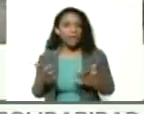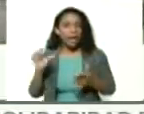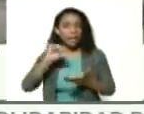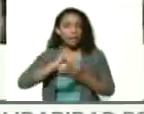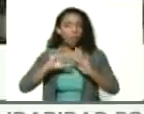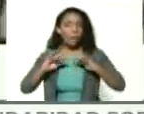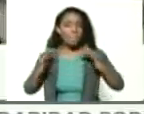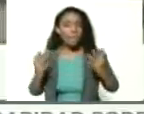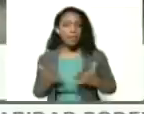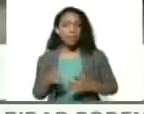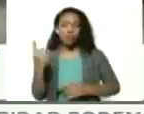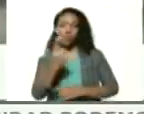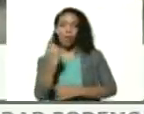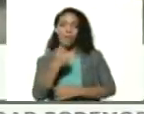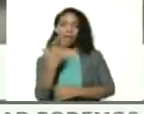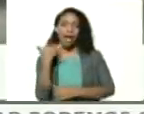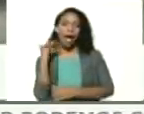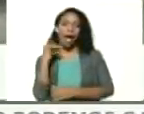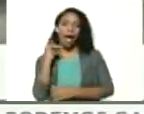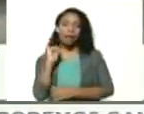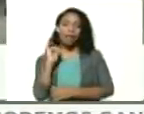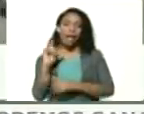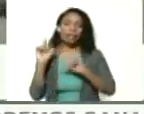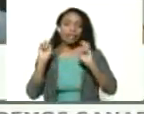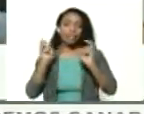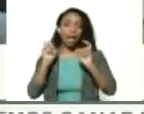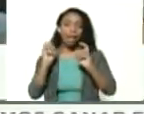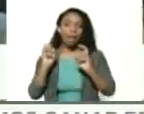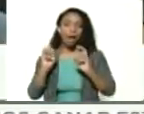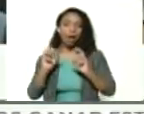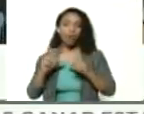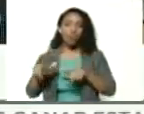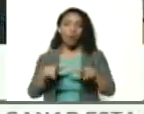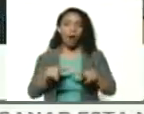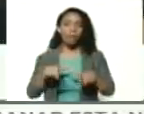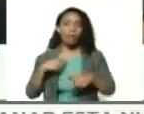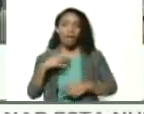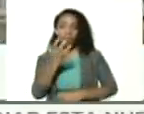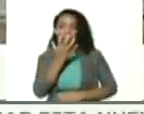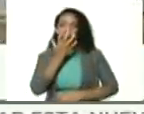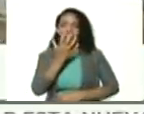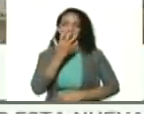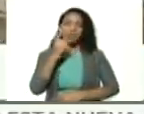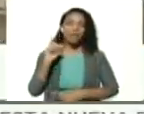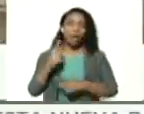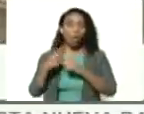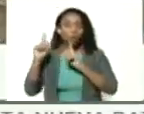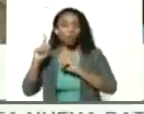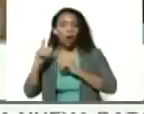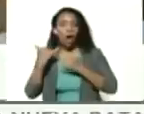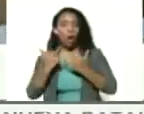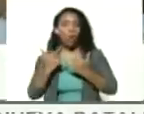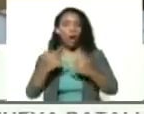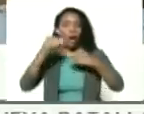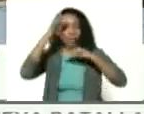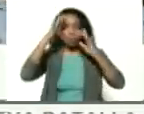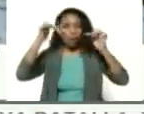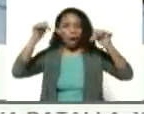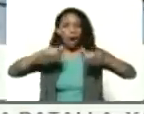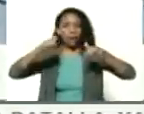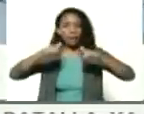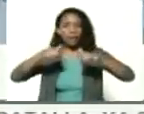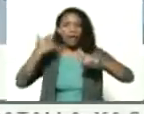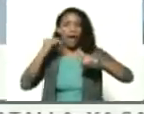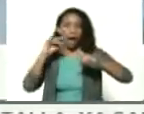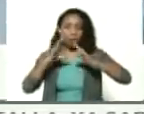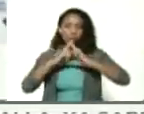pandemia solamente teníamos el área de triaje respiratorio y tenemos que referir a otros centros. Ahora los vamos a atender aquí, contamos con